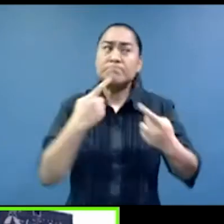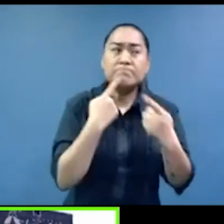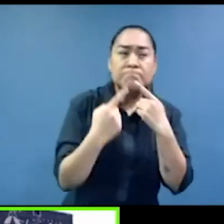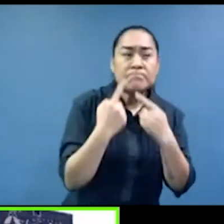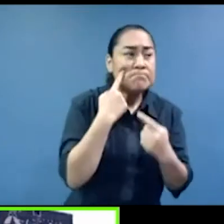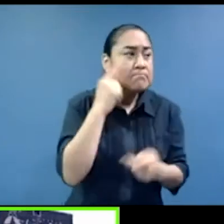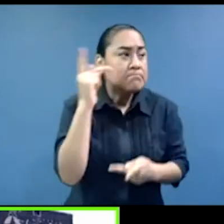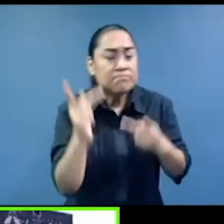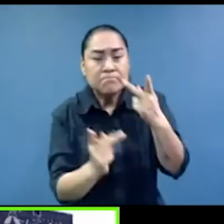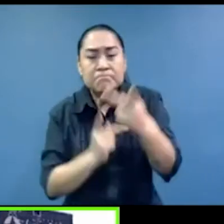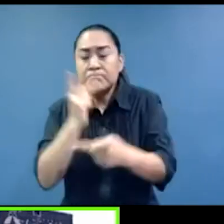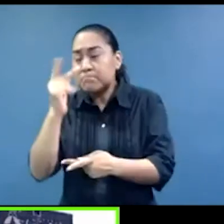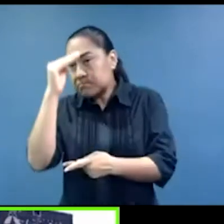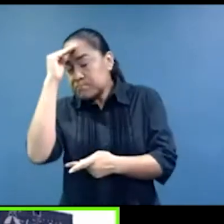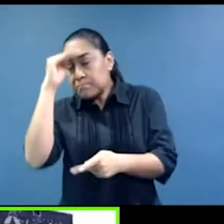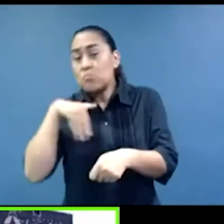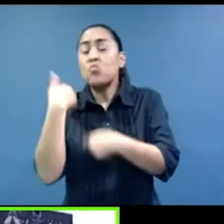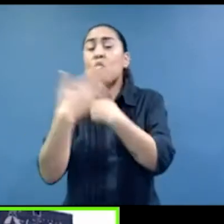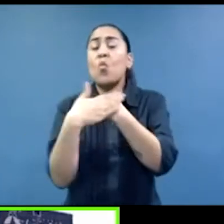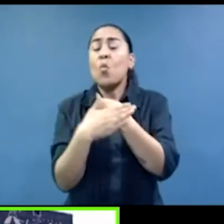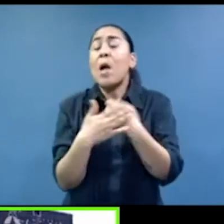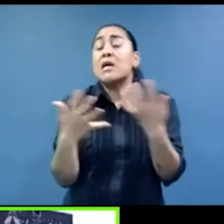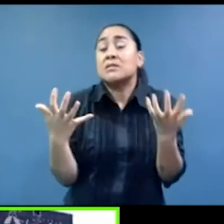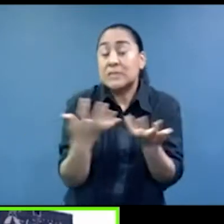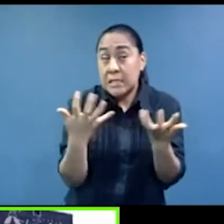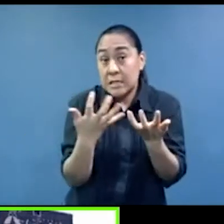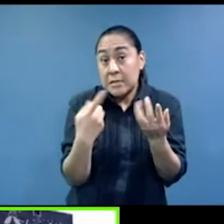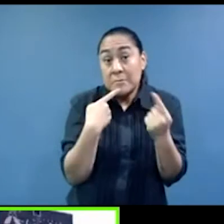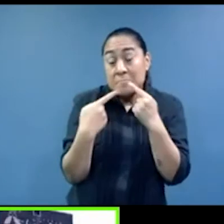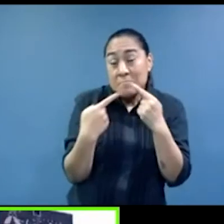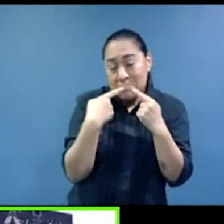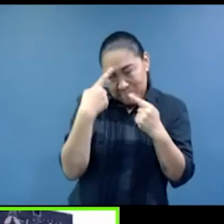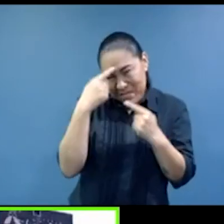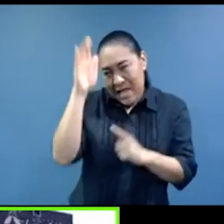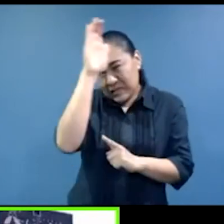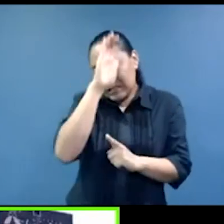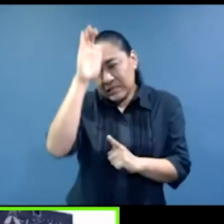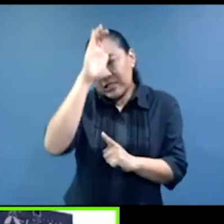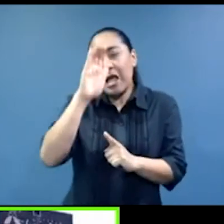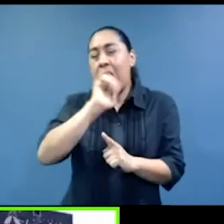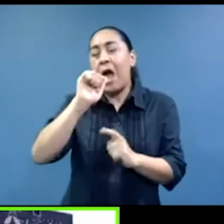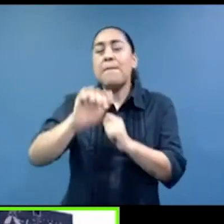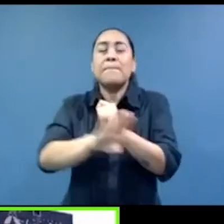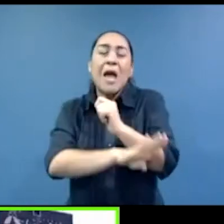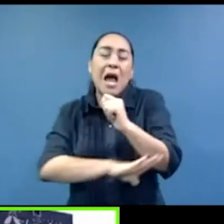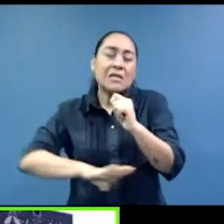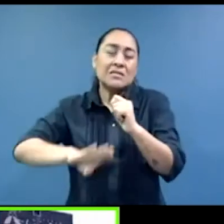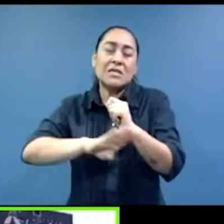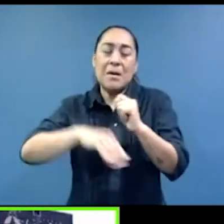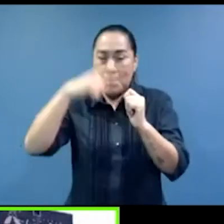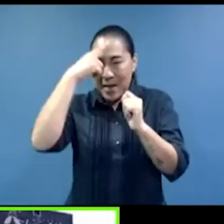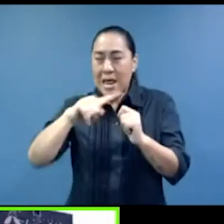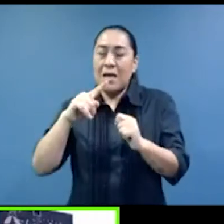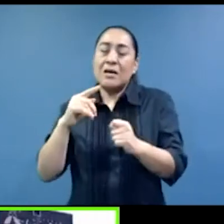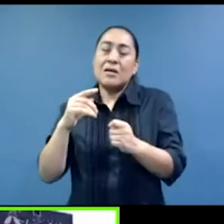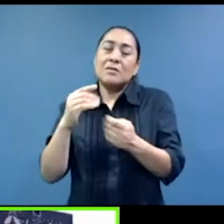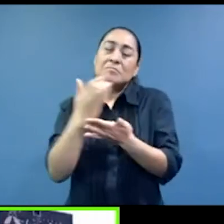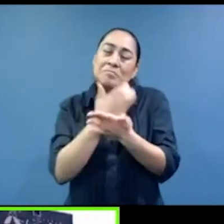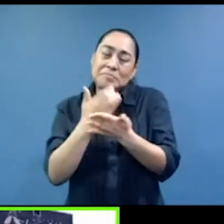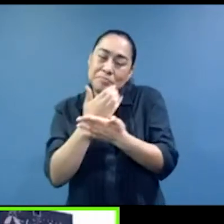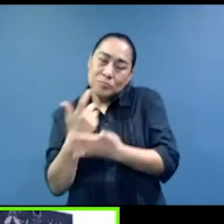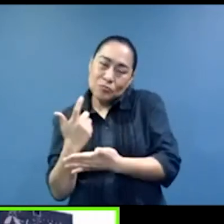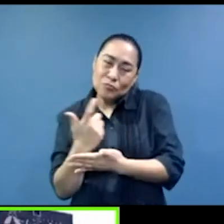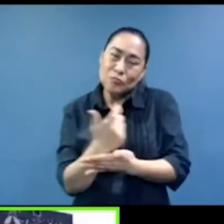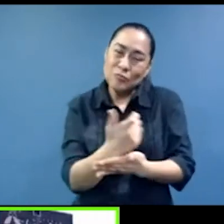las pautas que van a seguir para que lo que hacen en ciencia básica en materia de reproducción asistida en alta complejidad,